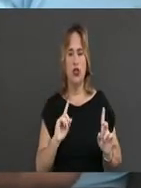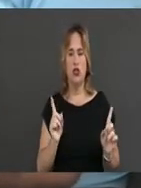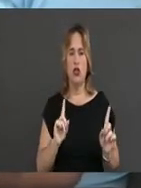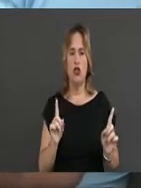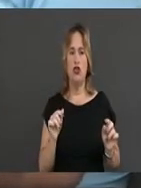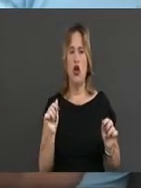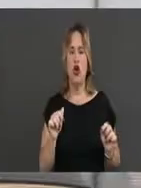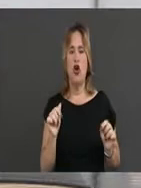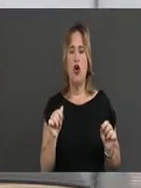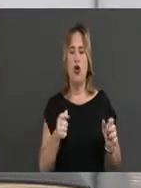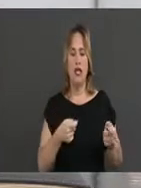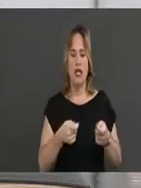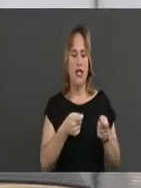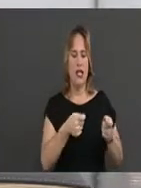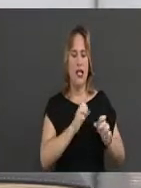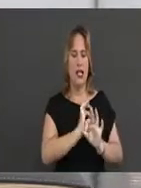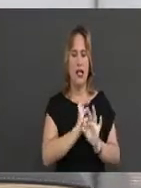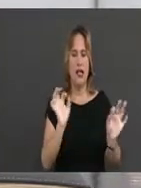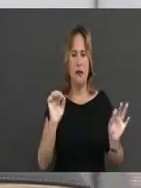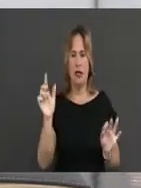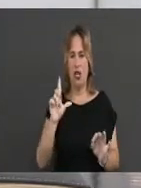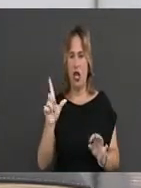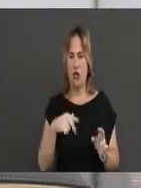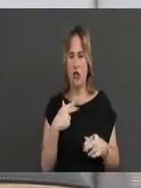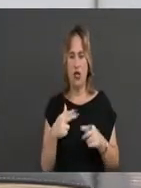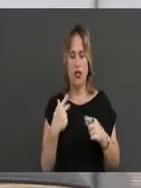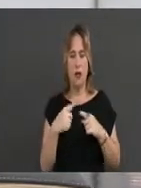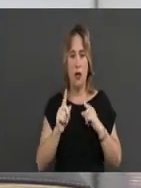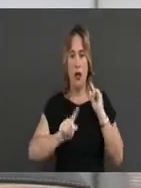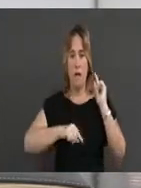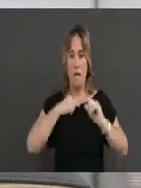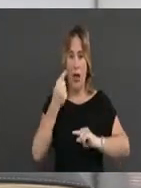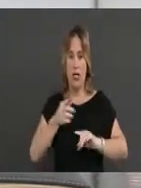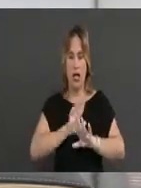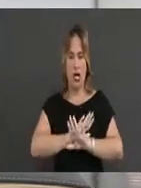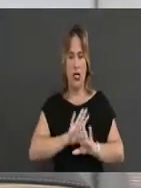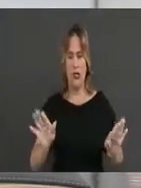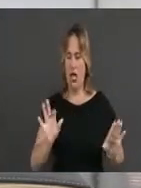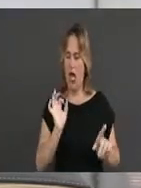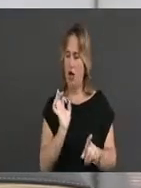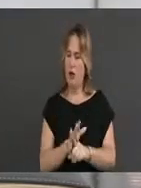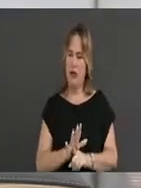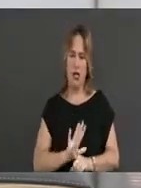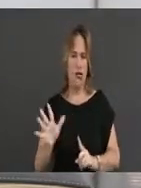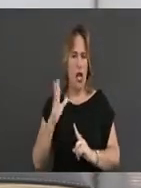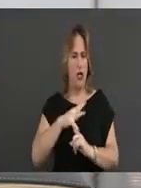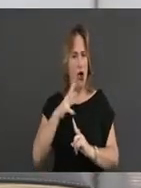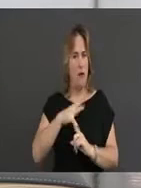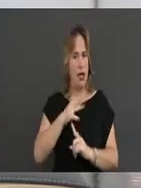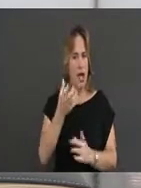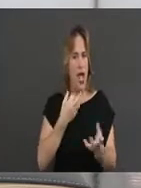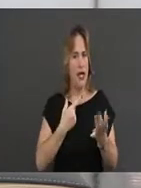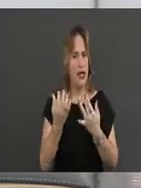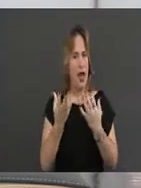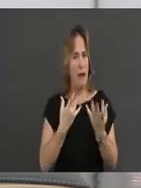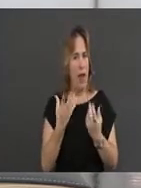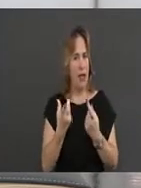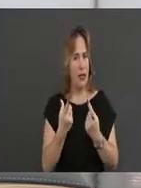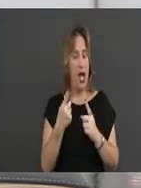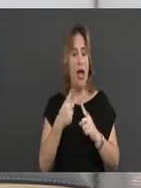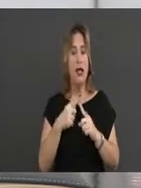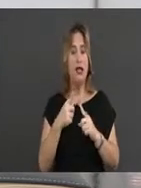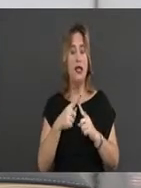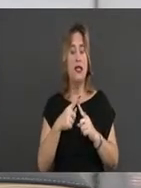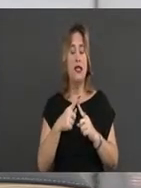tiene higienización que normalmente los lunes los hace, pero ya mañana estaría en condiciones Perfecto. De comenzar a prestar el servicio. Y el Copelia